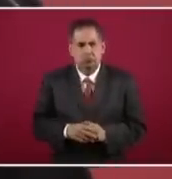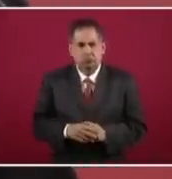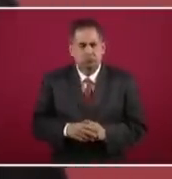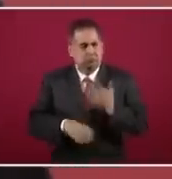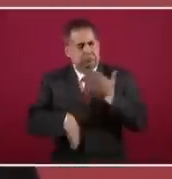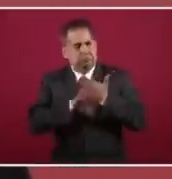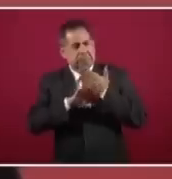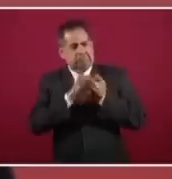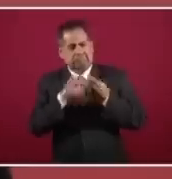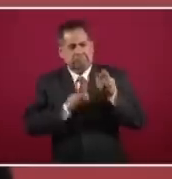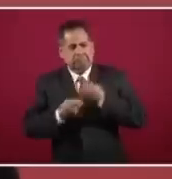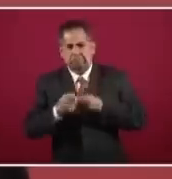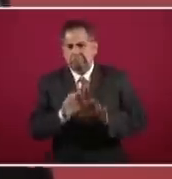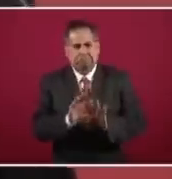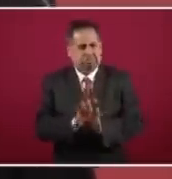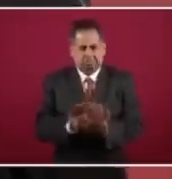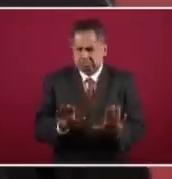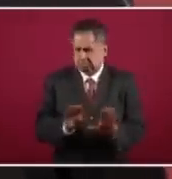ofensivo,